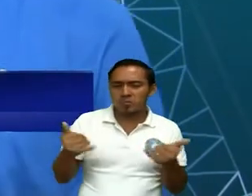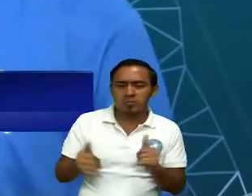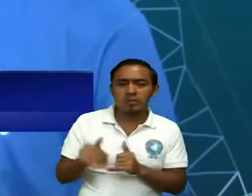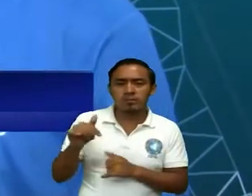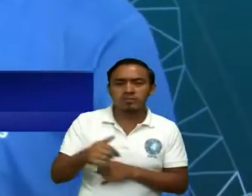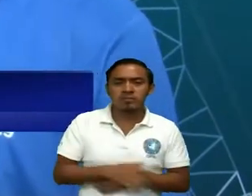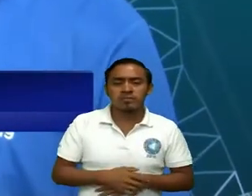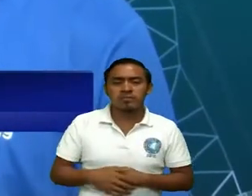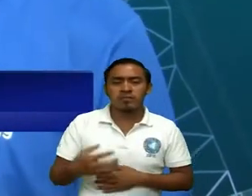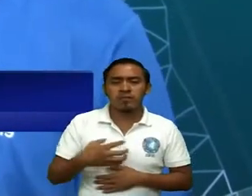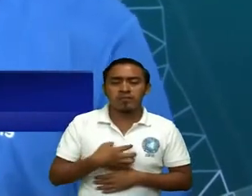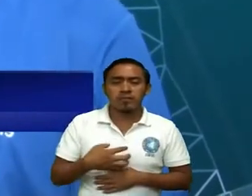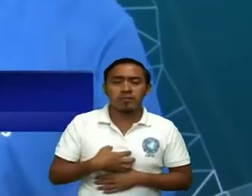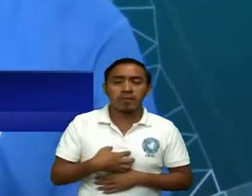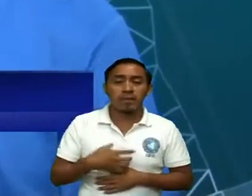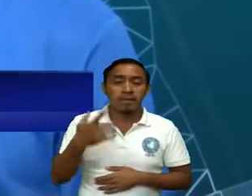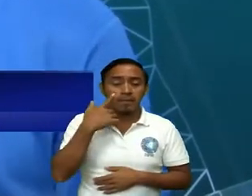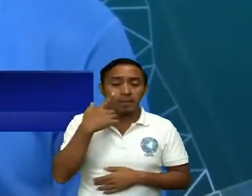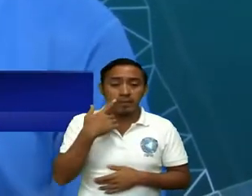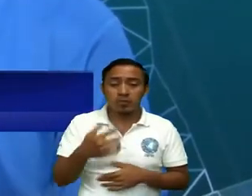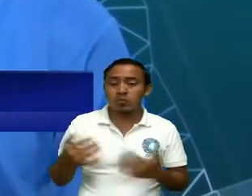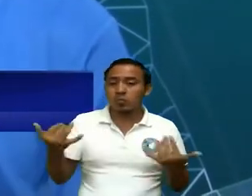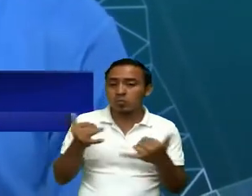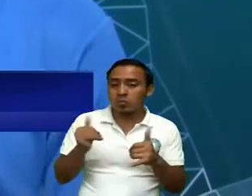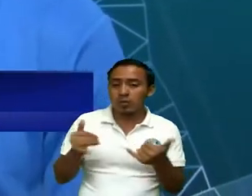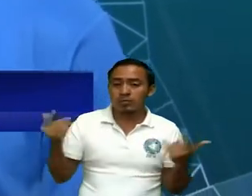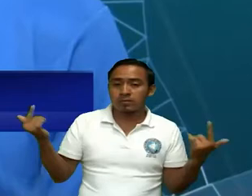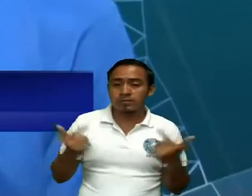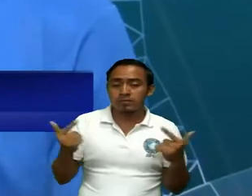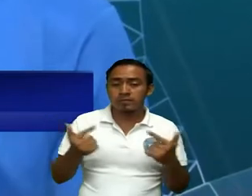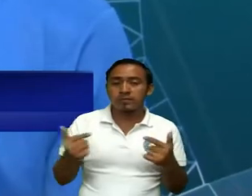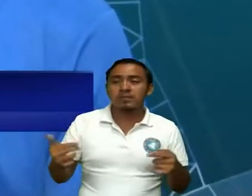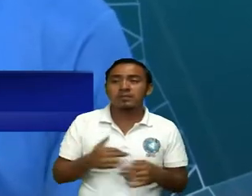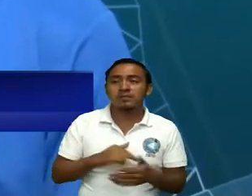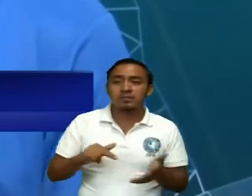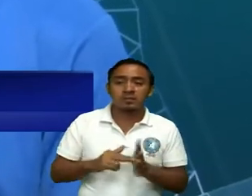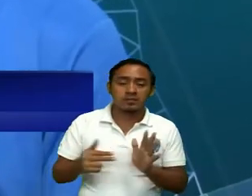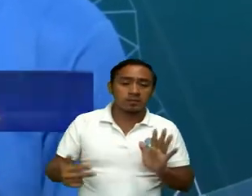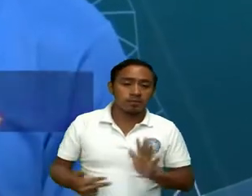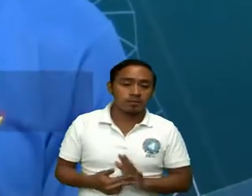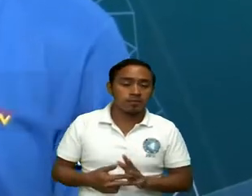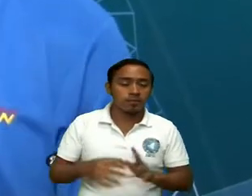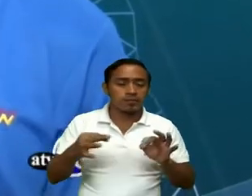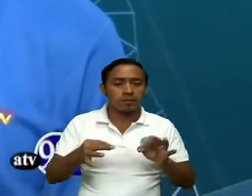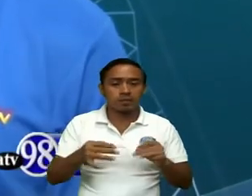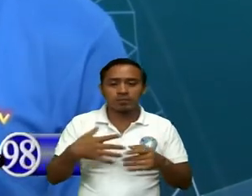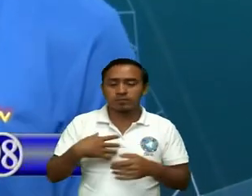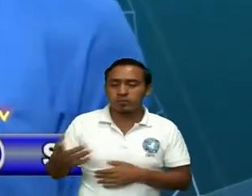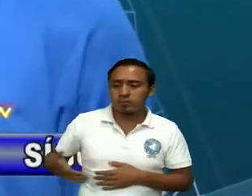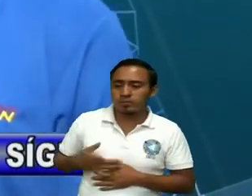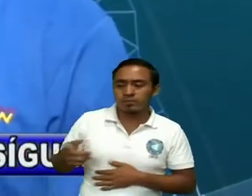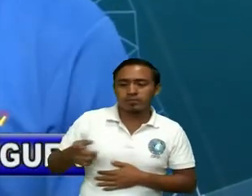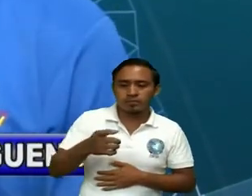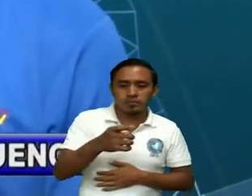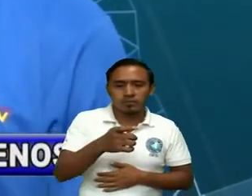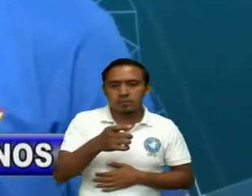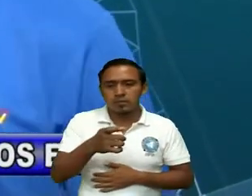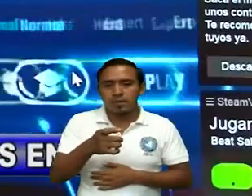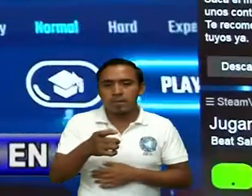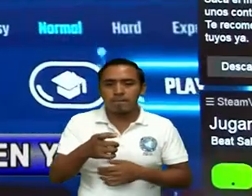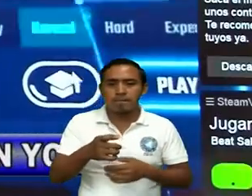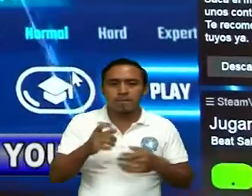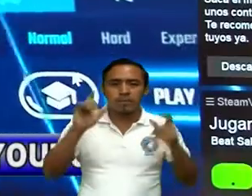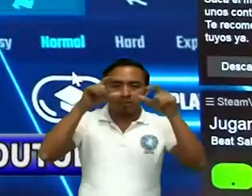que te acabo de mostrar es una simulación de un juego de guerra, que lo que consiste simplemente es tomar un arma y sentir